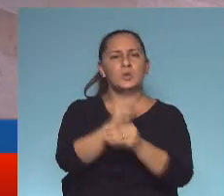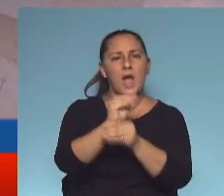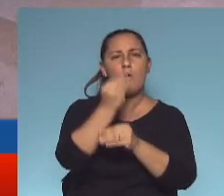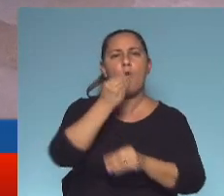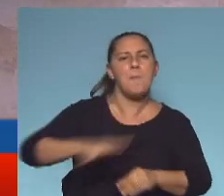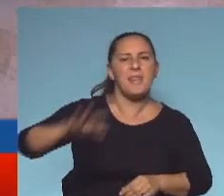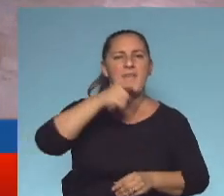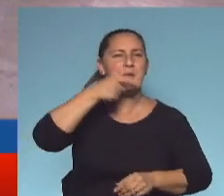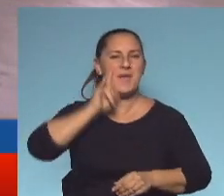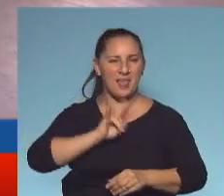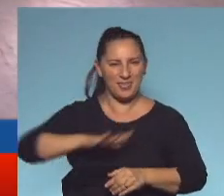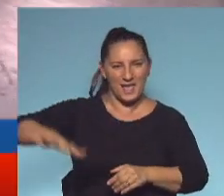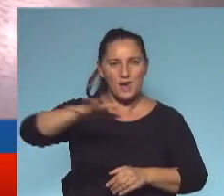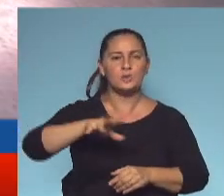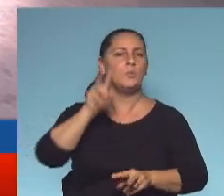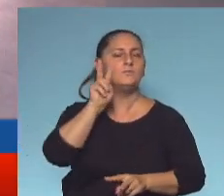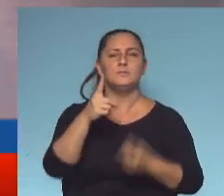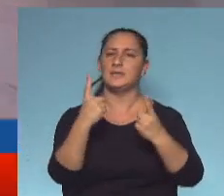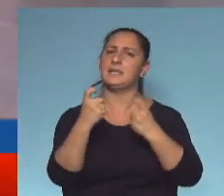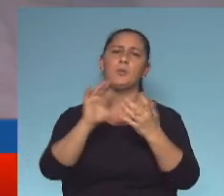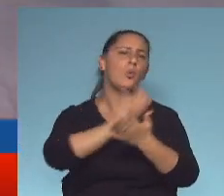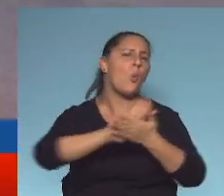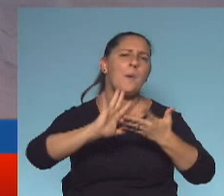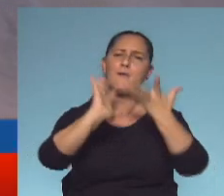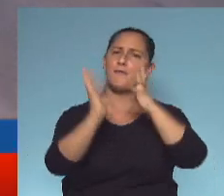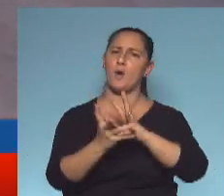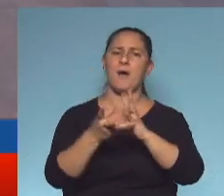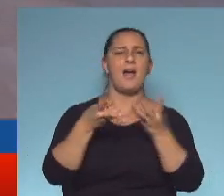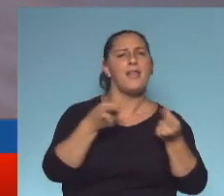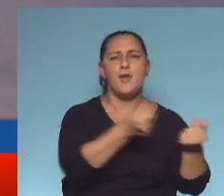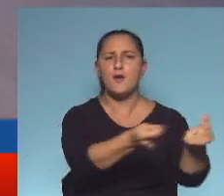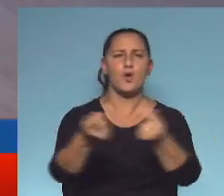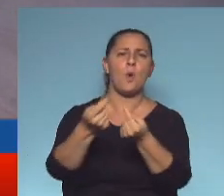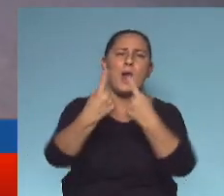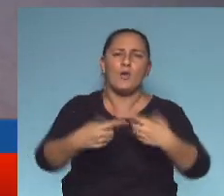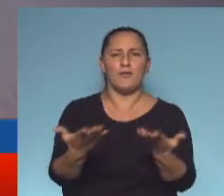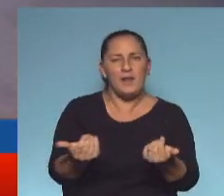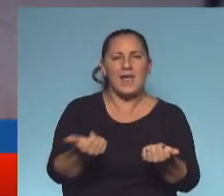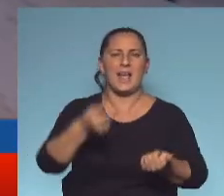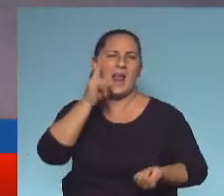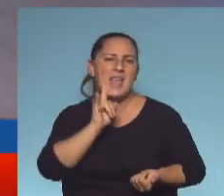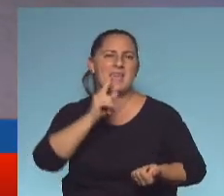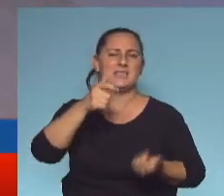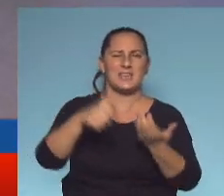comedores y merenderos, vemos la necesidad de encontrar nuevos mecanismos para la compra de productos frescos, lácteos y